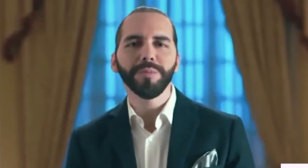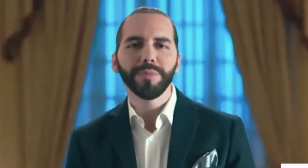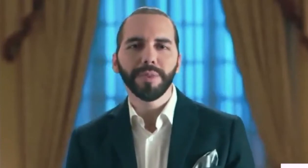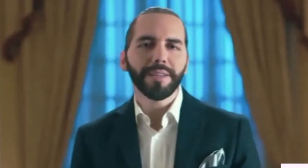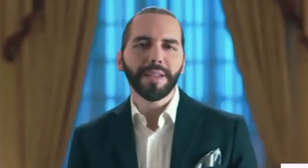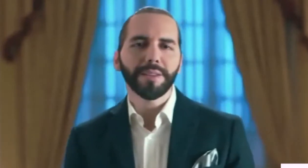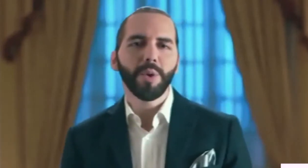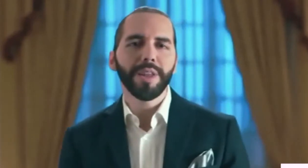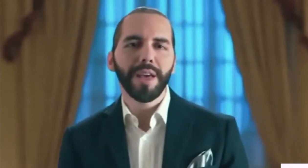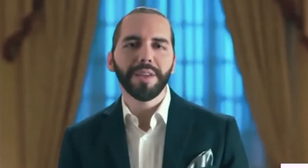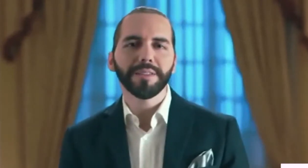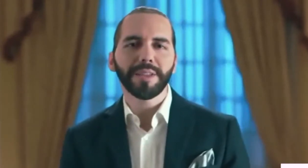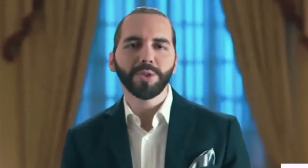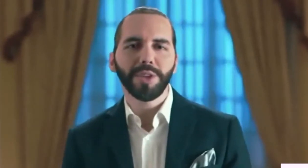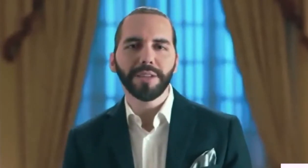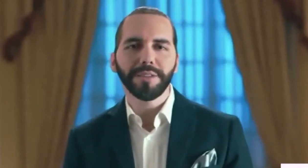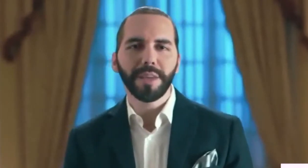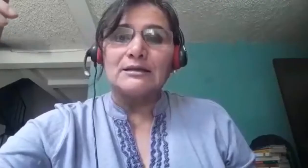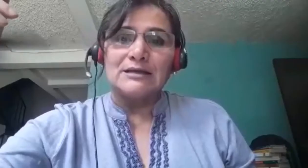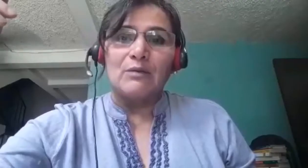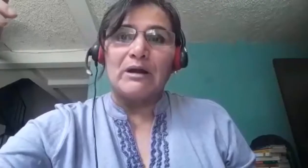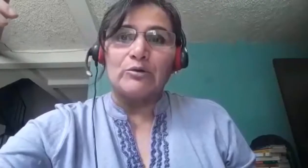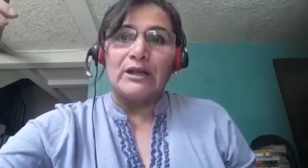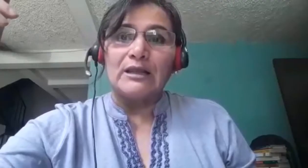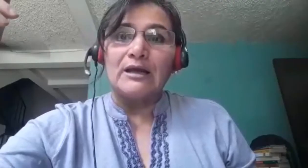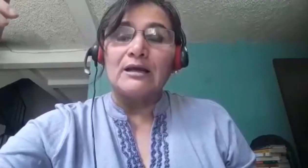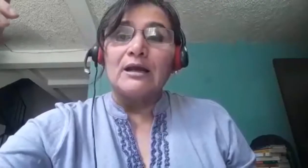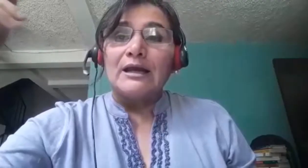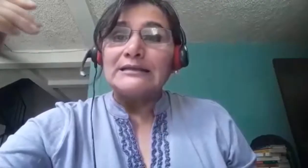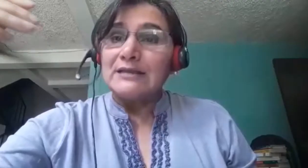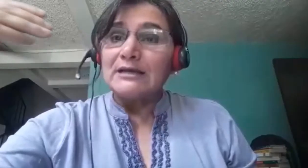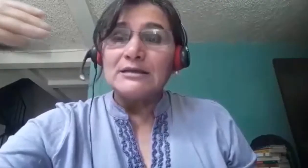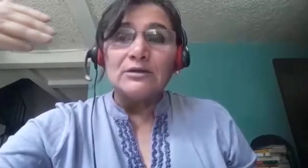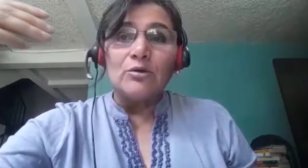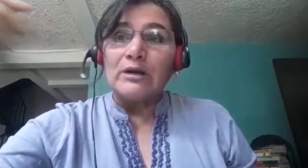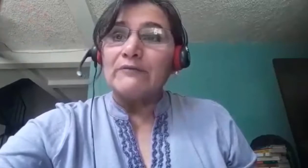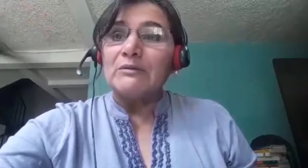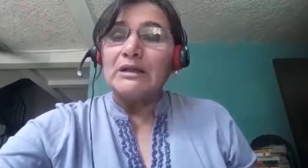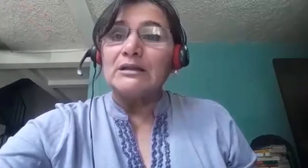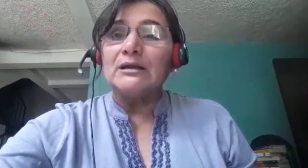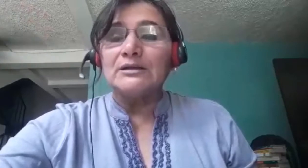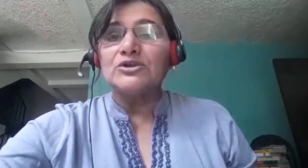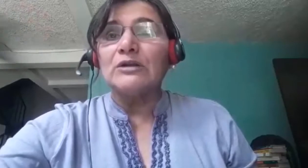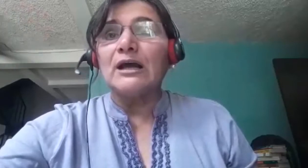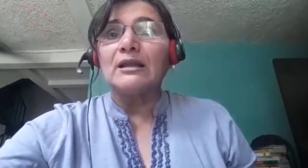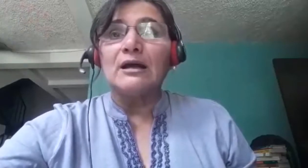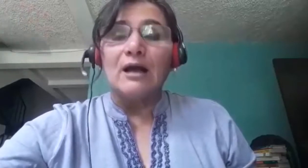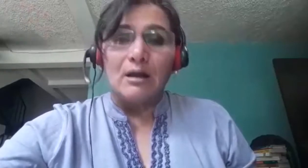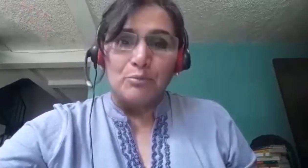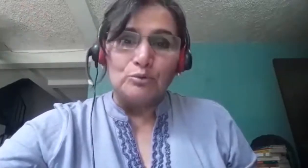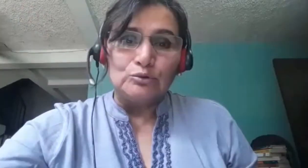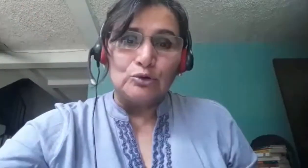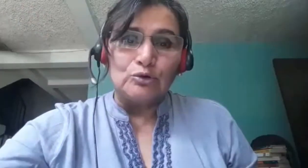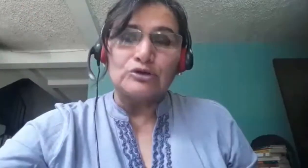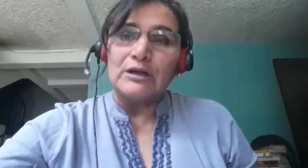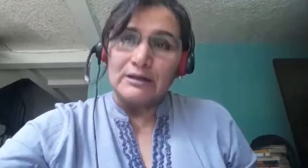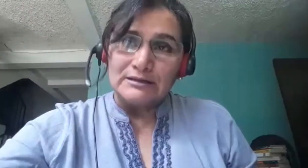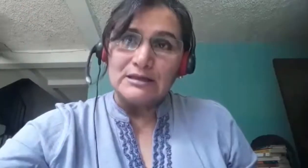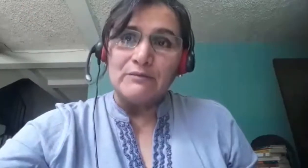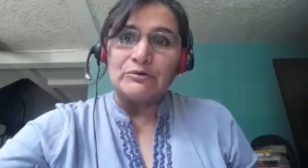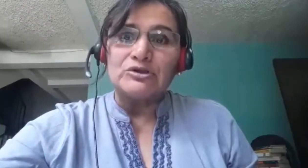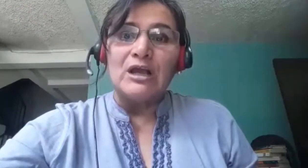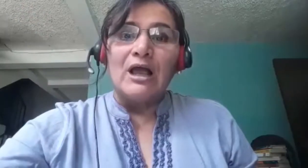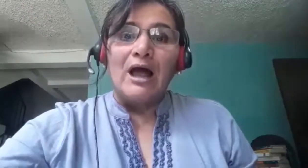a Almagro su rechazo a la candidatura de Celia Medrano, quien busca optar a la Secretaría de la Comisión Americana de Derechos Humanos. Medrano ha